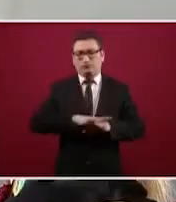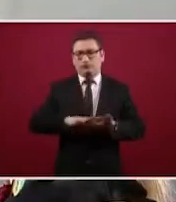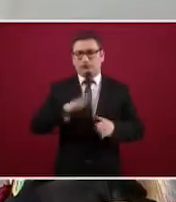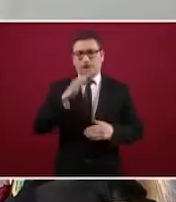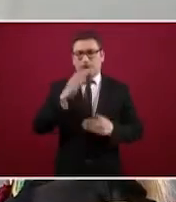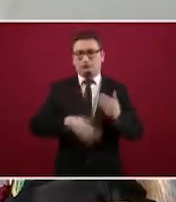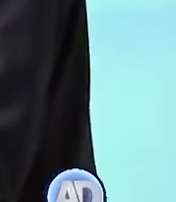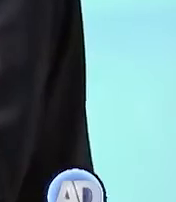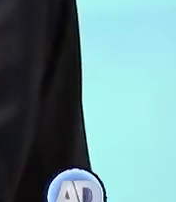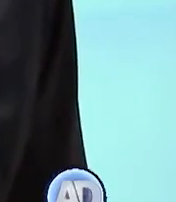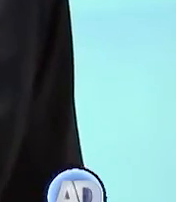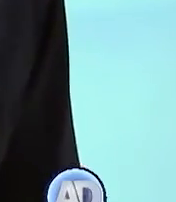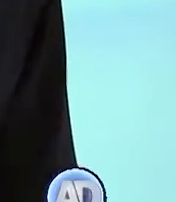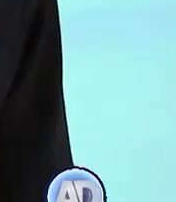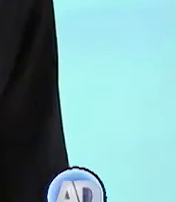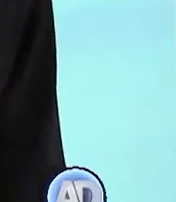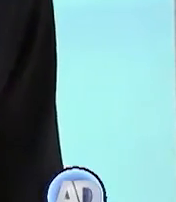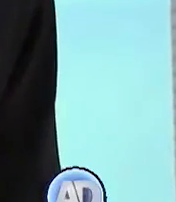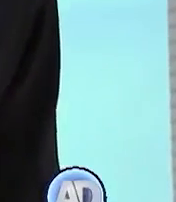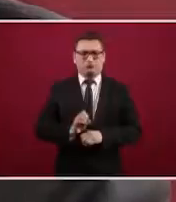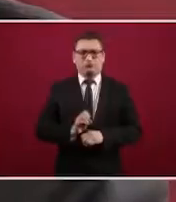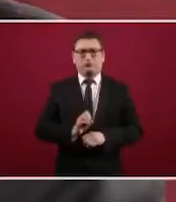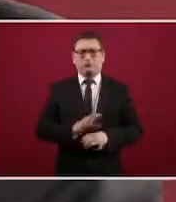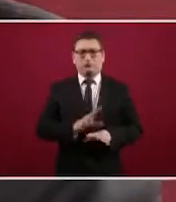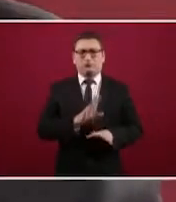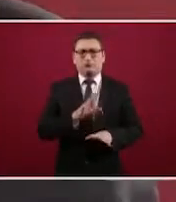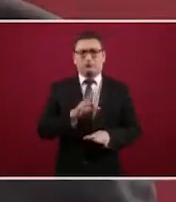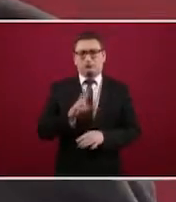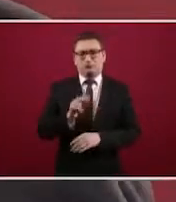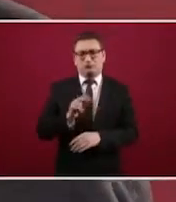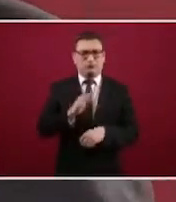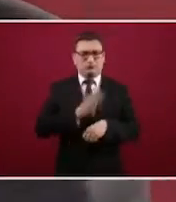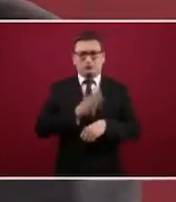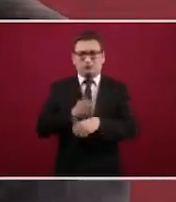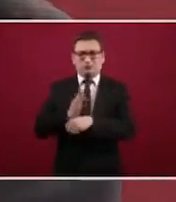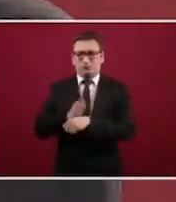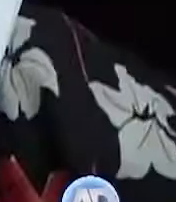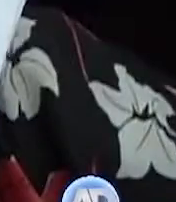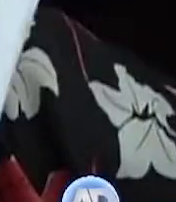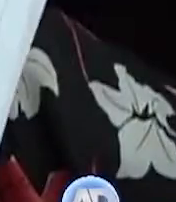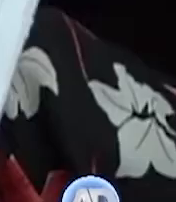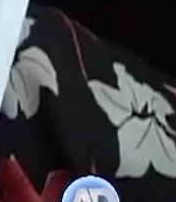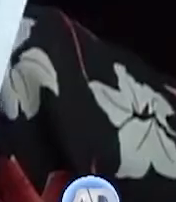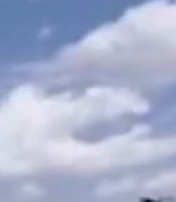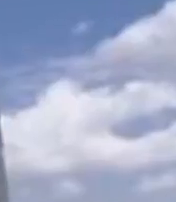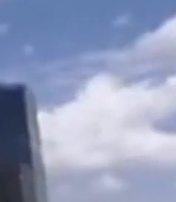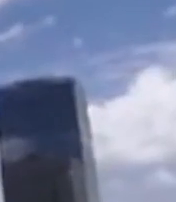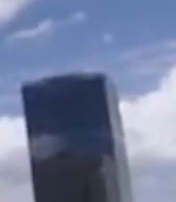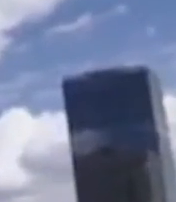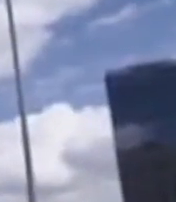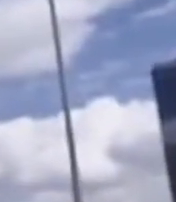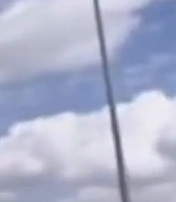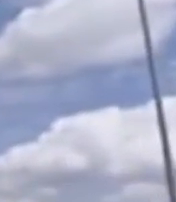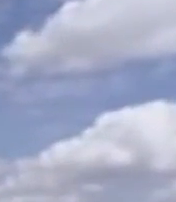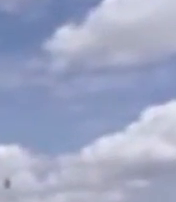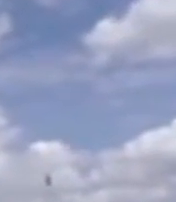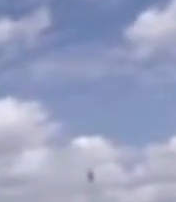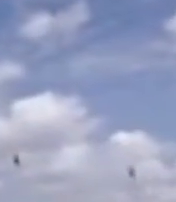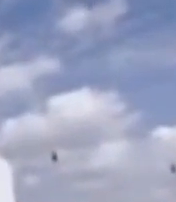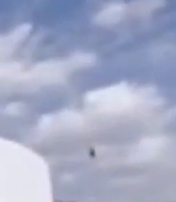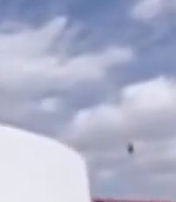agregó que le parece bien que se ventile el caso de jorge campero ocampo quien fue suspendido por el pleno del consejo de la judicatura